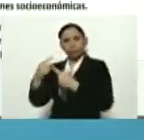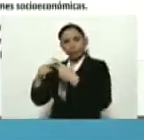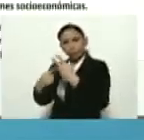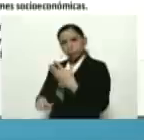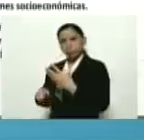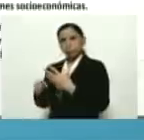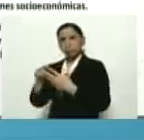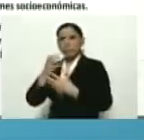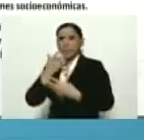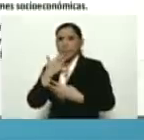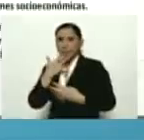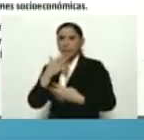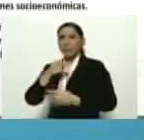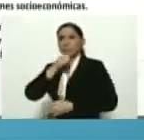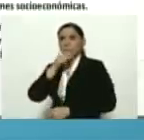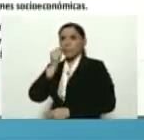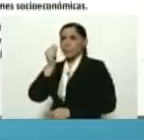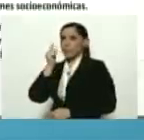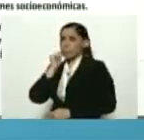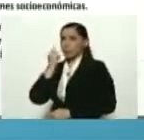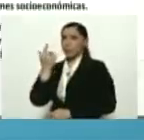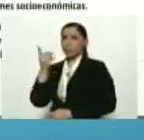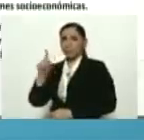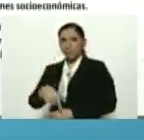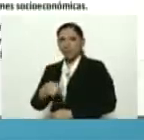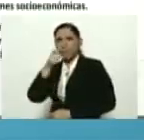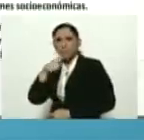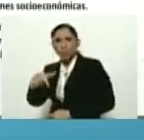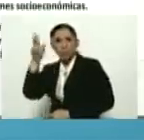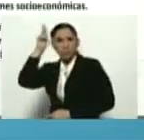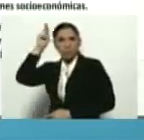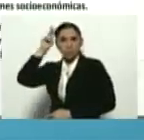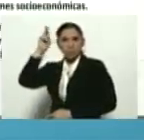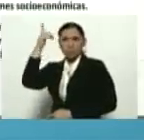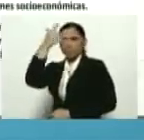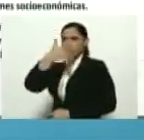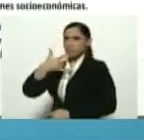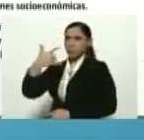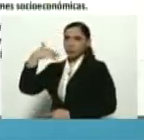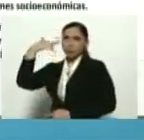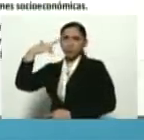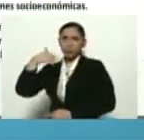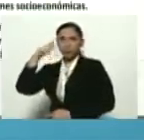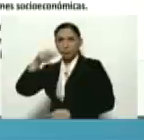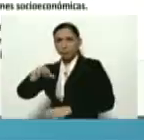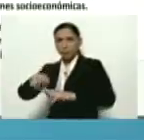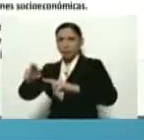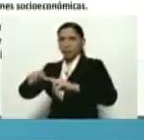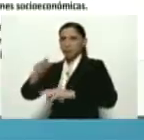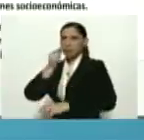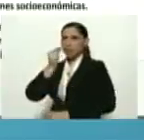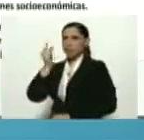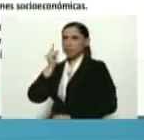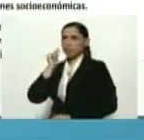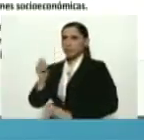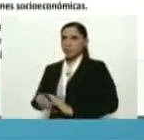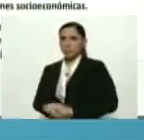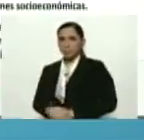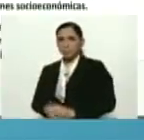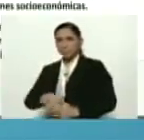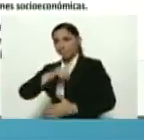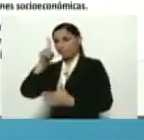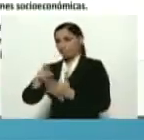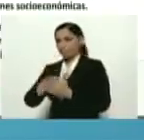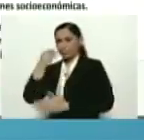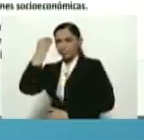efectos entre los adultos mayores, las mujeres, los pueblos indígenas, los afrodescendientes, los niños, las niñas, y en general creo